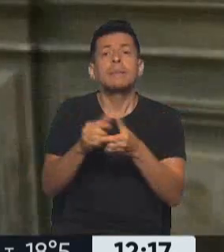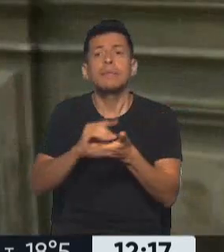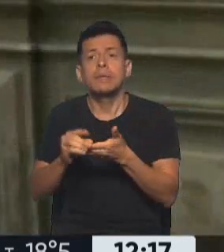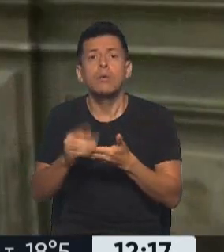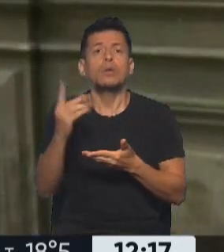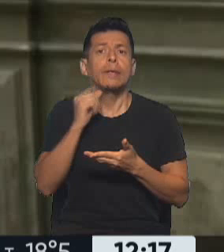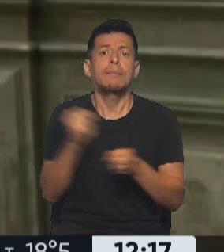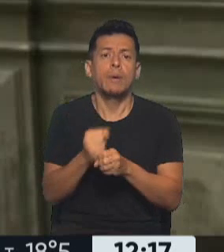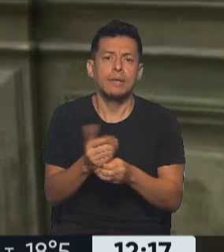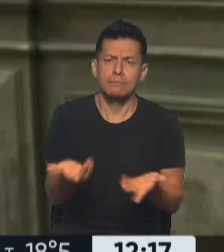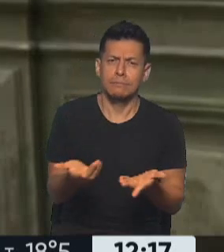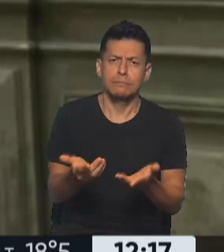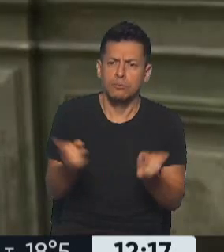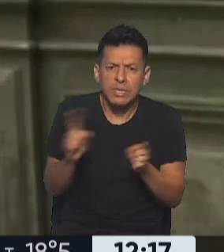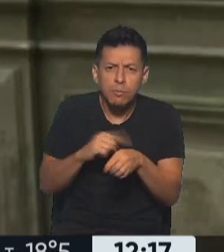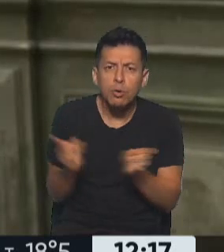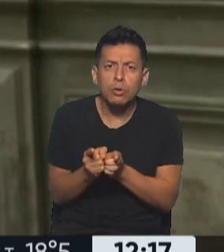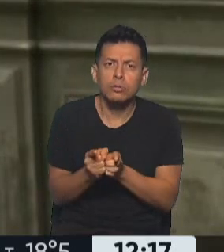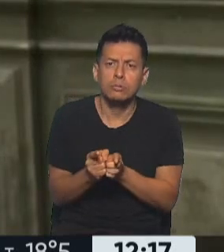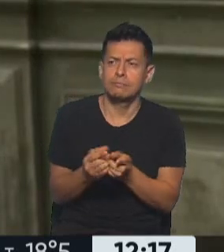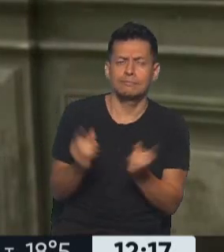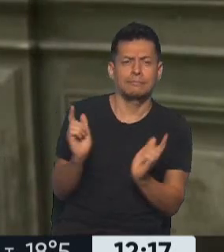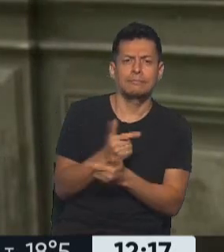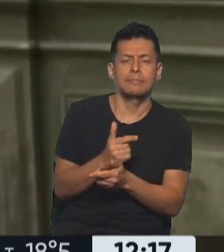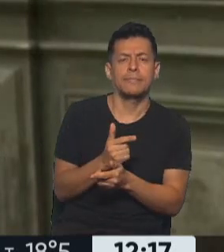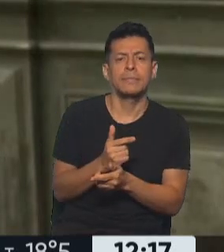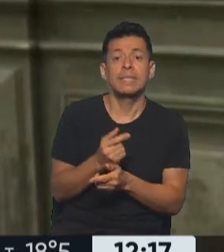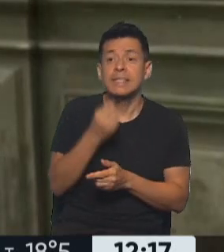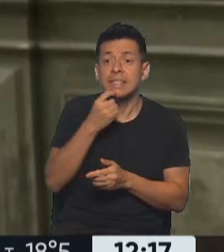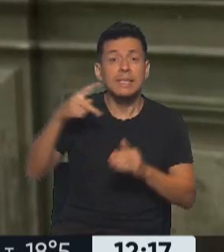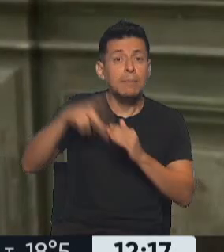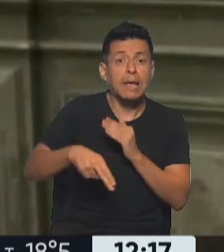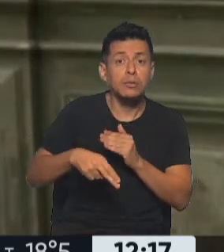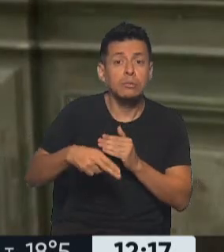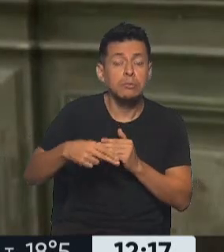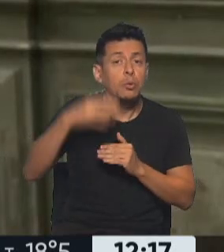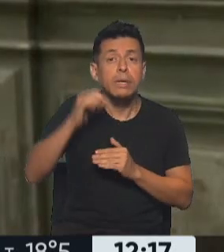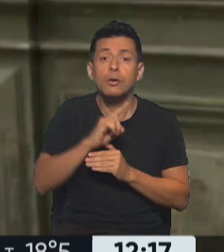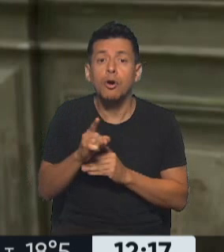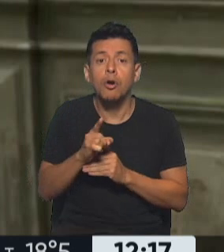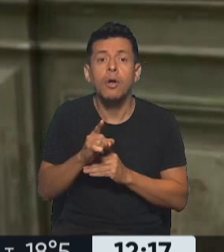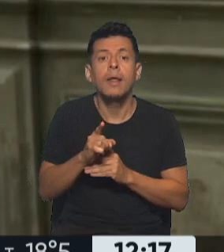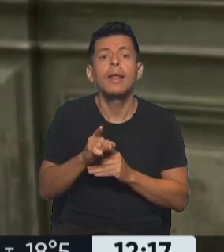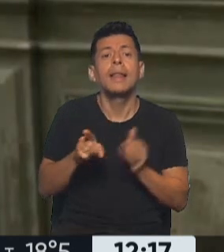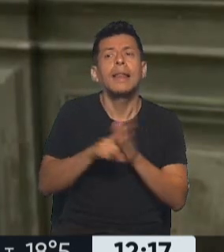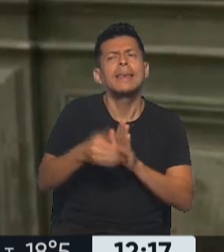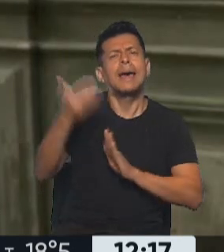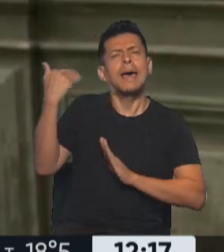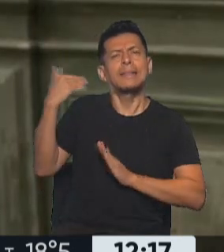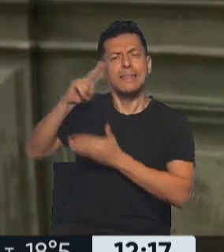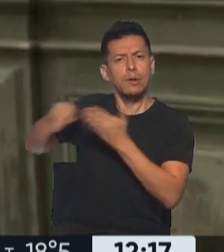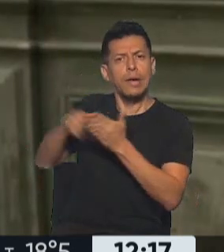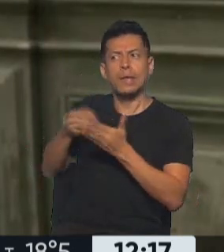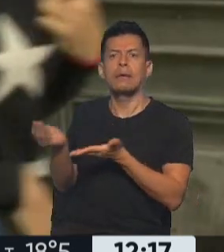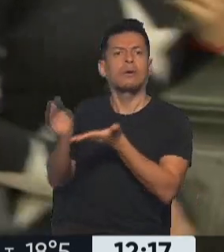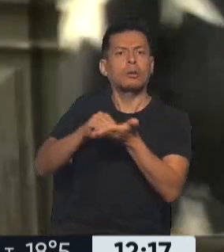poder aprobarlo, y lo que es peor, ¿no? Si no se cumplía el plazo, reponer una ley derogada en el año 2006. Me parece que estamos